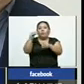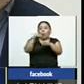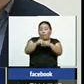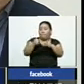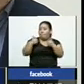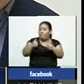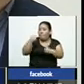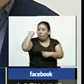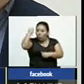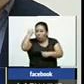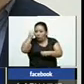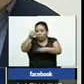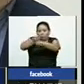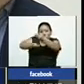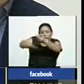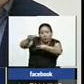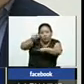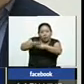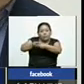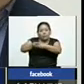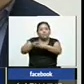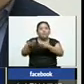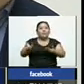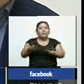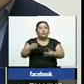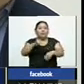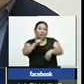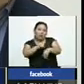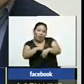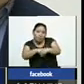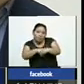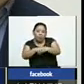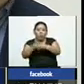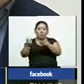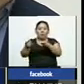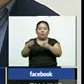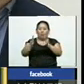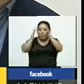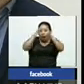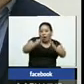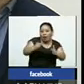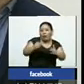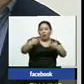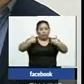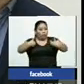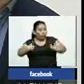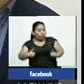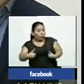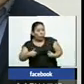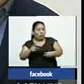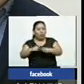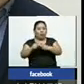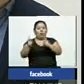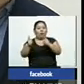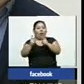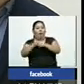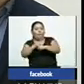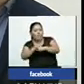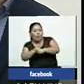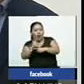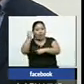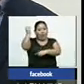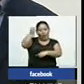vale la pena, porque eso es cierto, es una inversión, es una inversión de tiempo, es una inversión de energía, porque es muchas veces cambiar paradigmas,